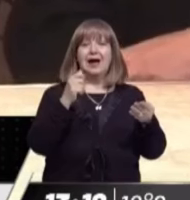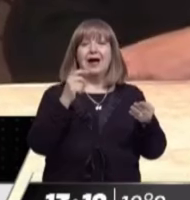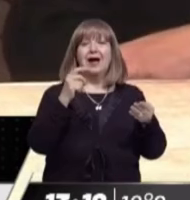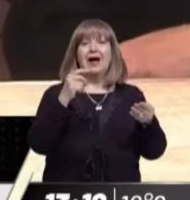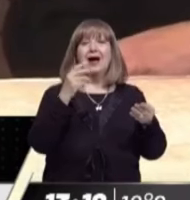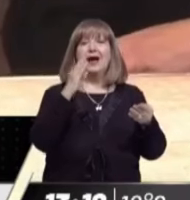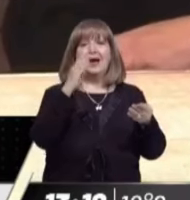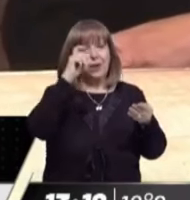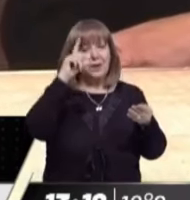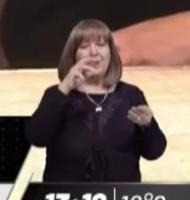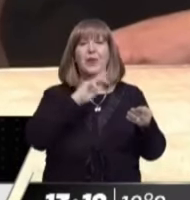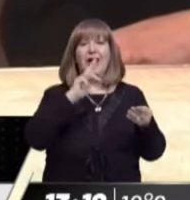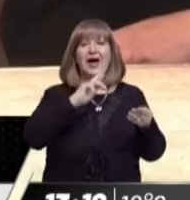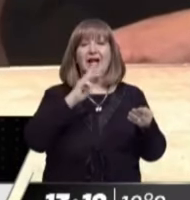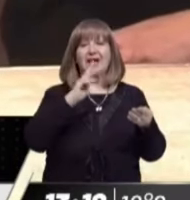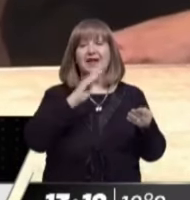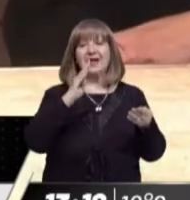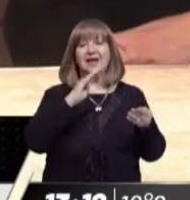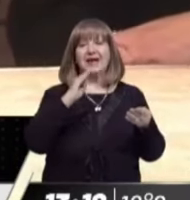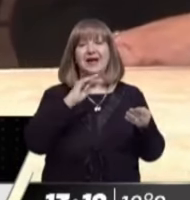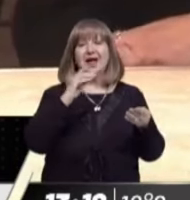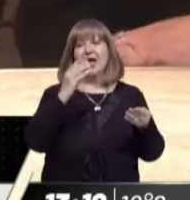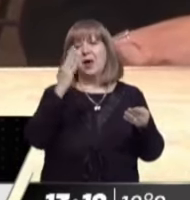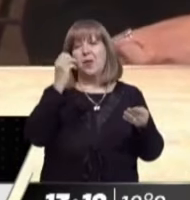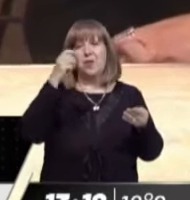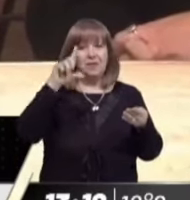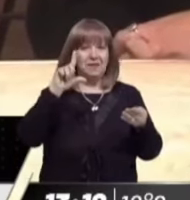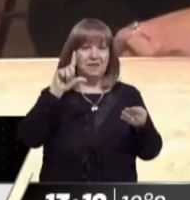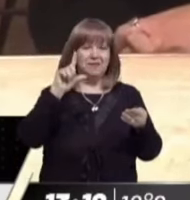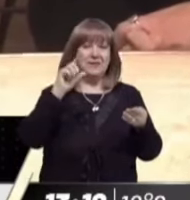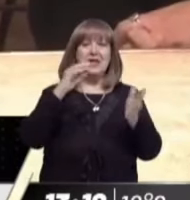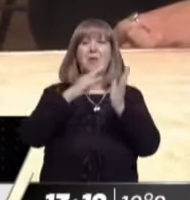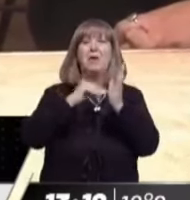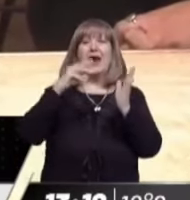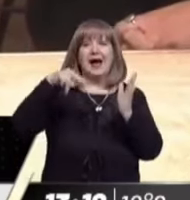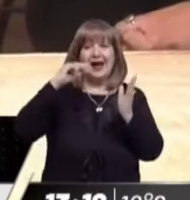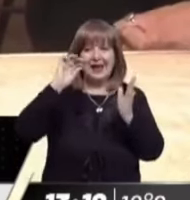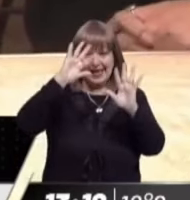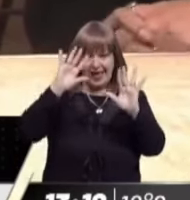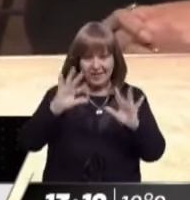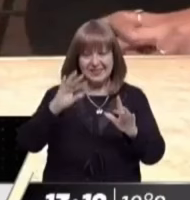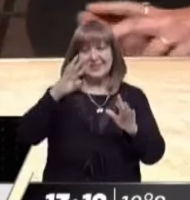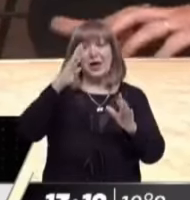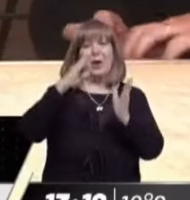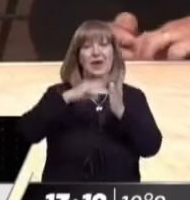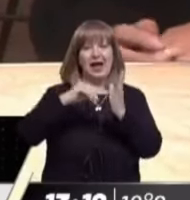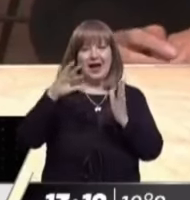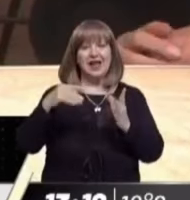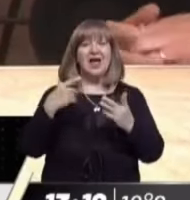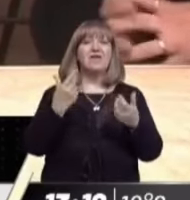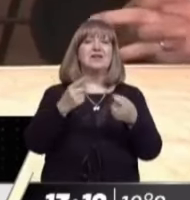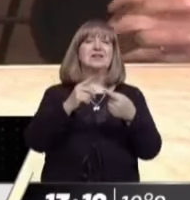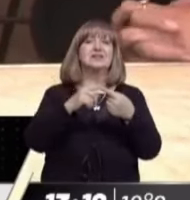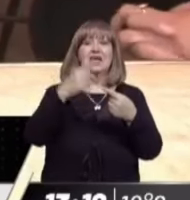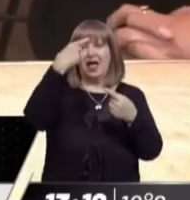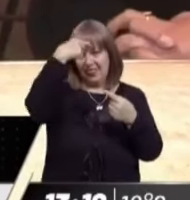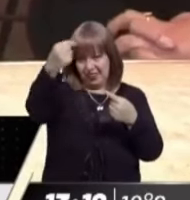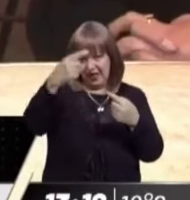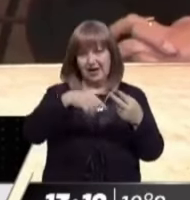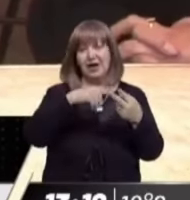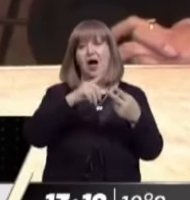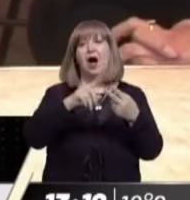Durmiente, Blancanieves. Qué bueno. Un final feliz de alguna forma, sí. ¿Cierto? Eso de terror y ese tipo de cosas. A mí no me gusta que